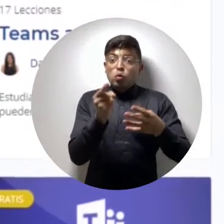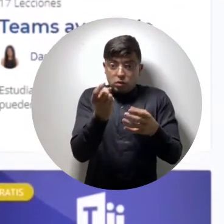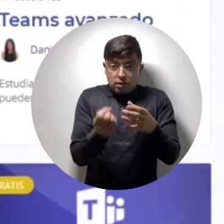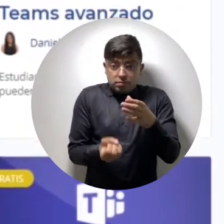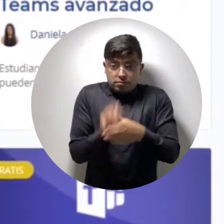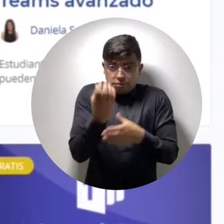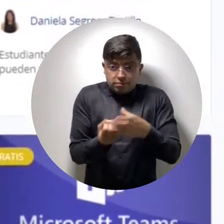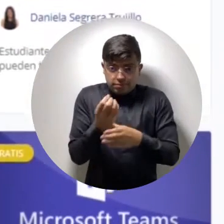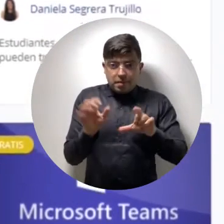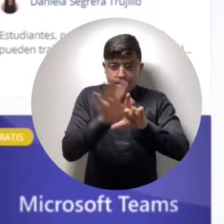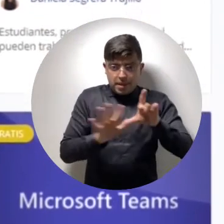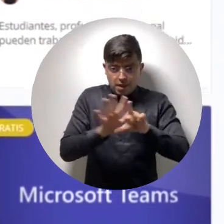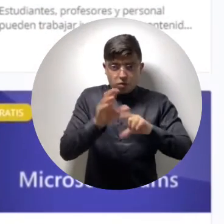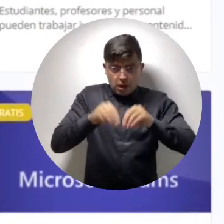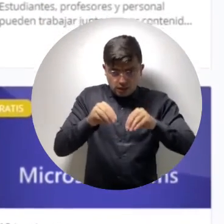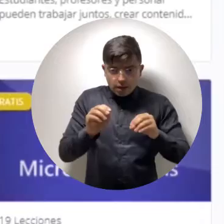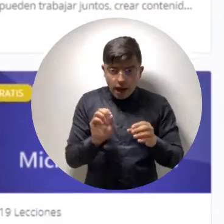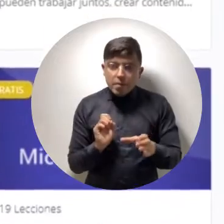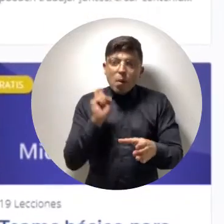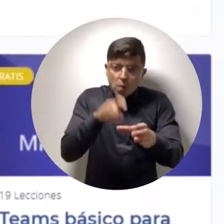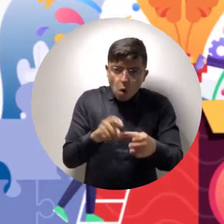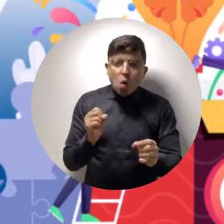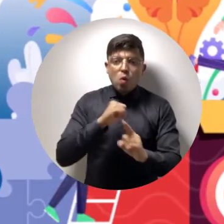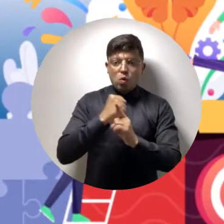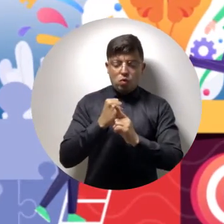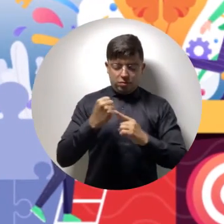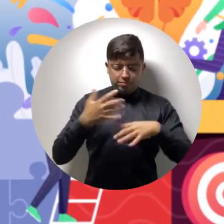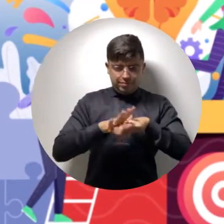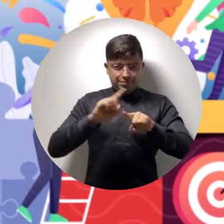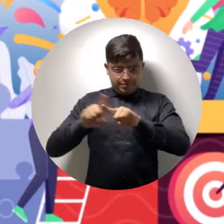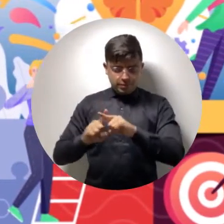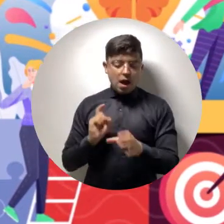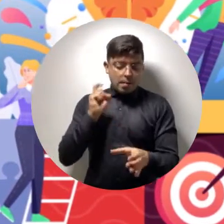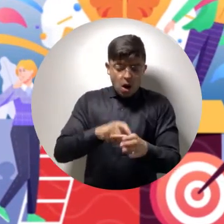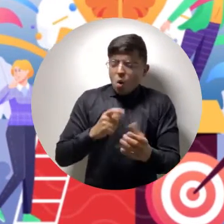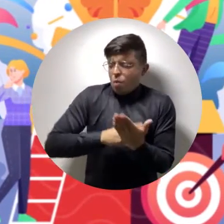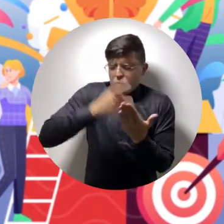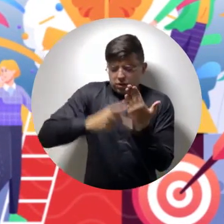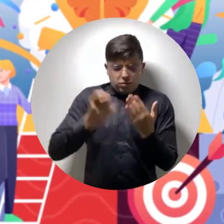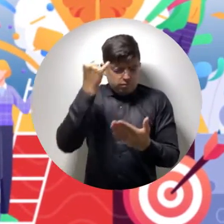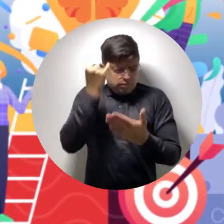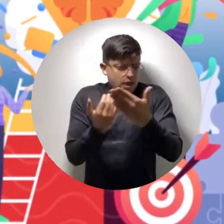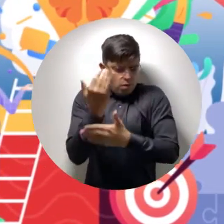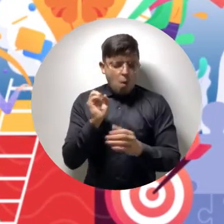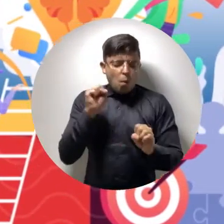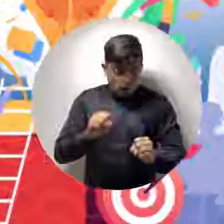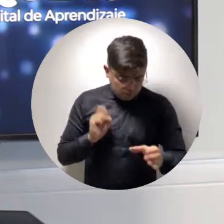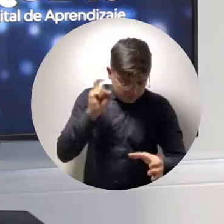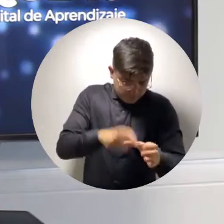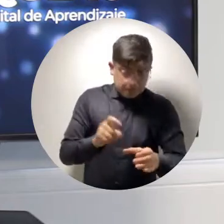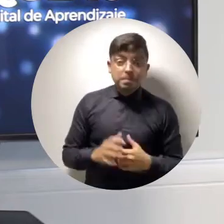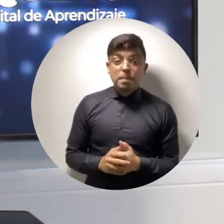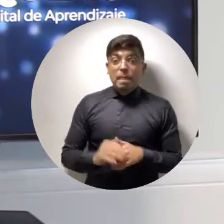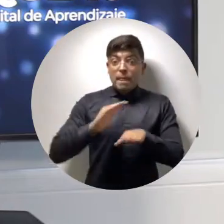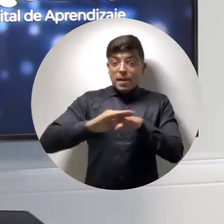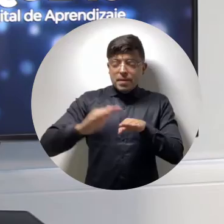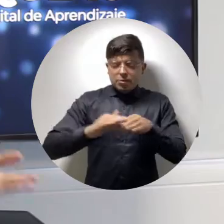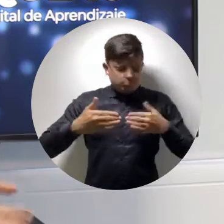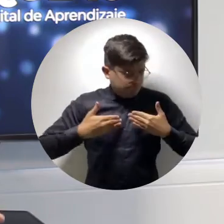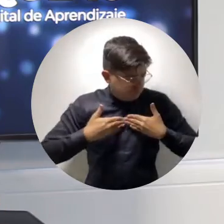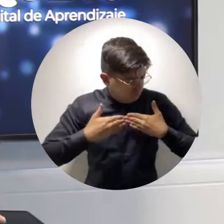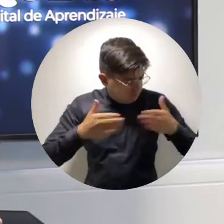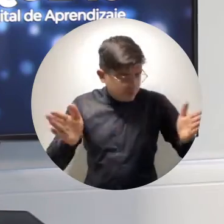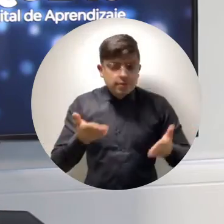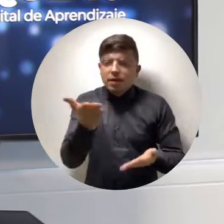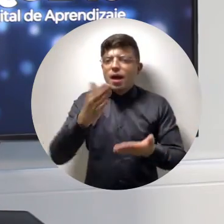con tus canales de video, con tus redes sociales, puedes inscribirte con cualquier proyecto innovador que tengas. La invitación está completamente